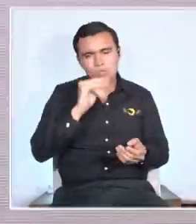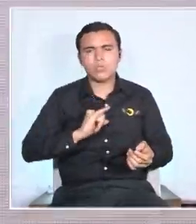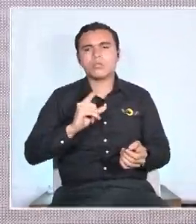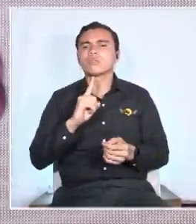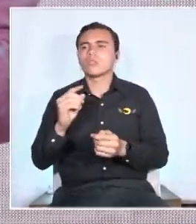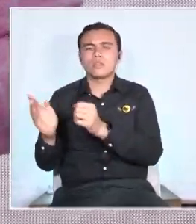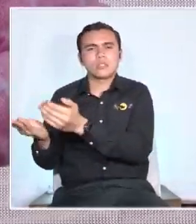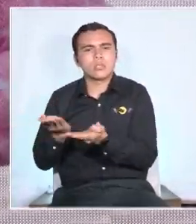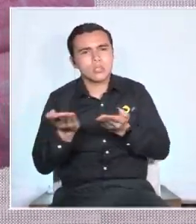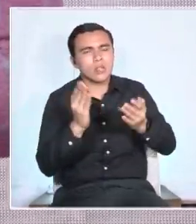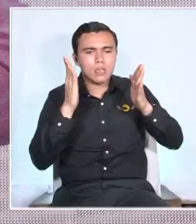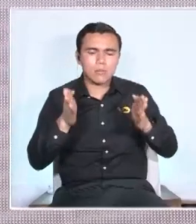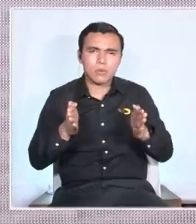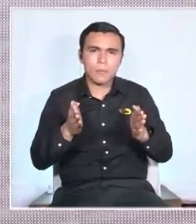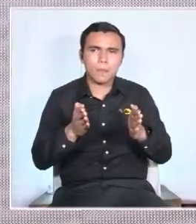entendiendo?